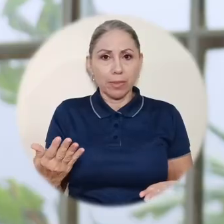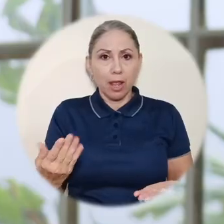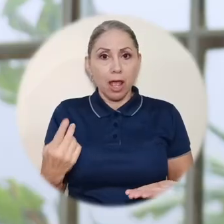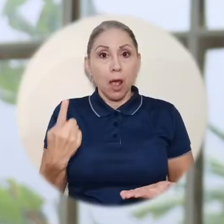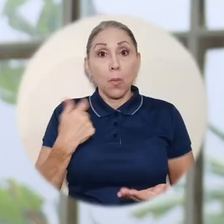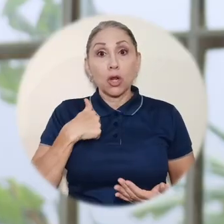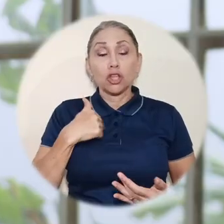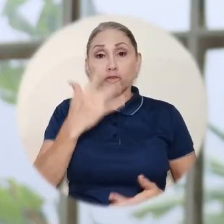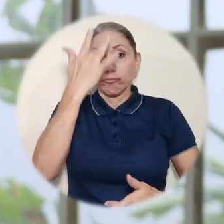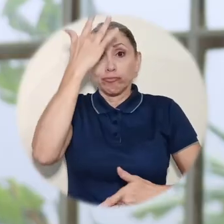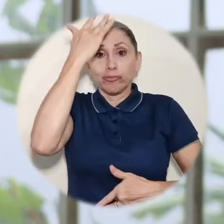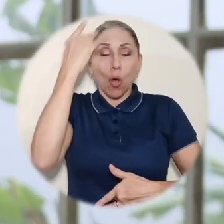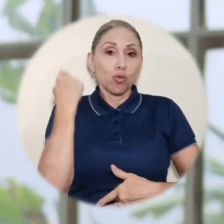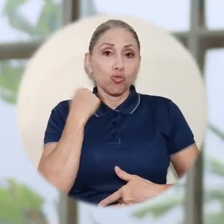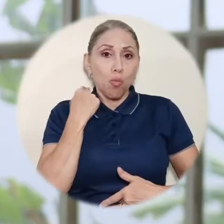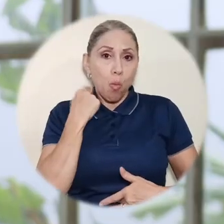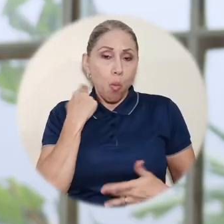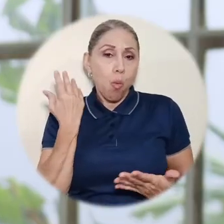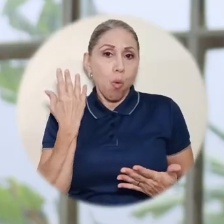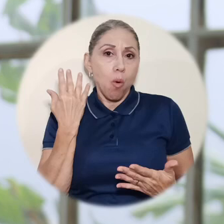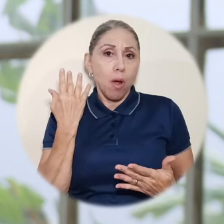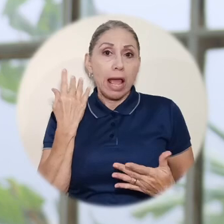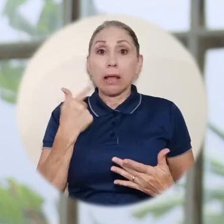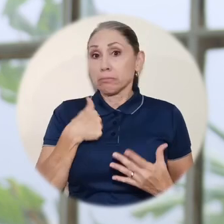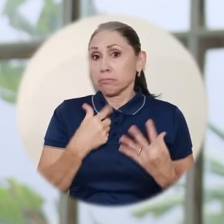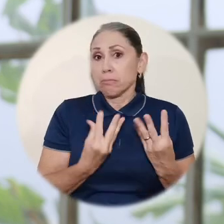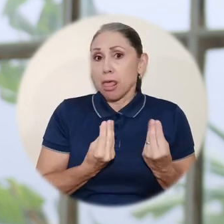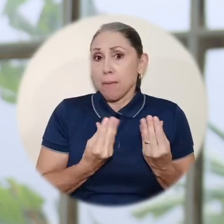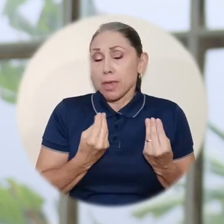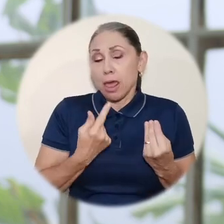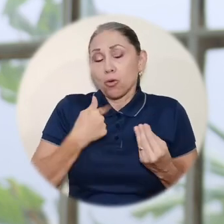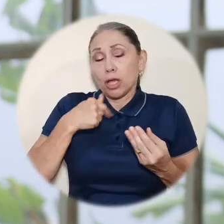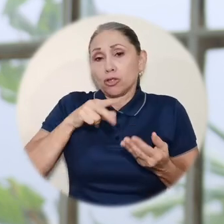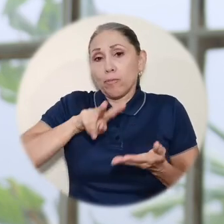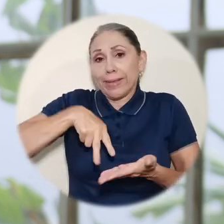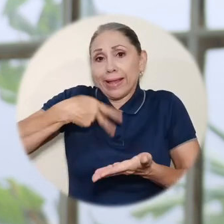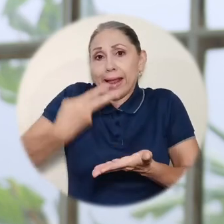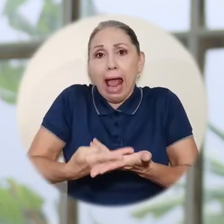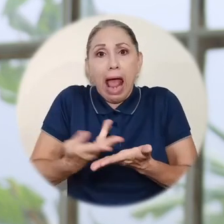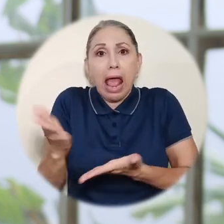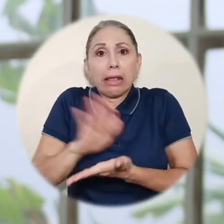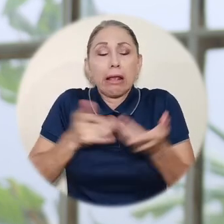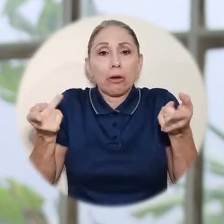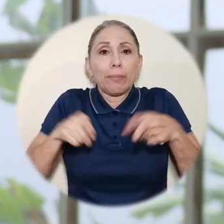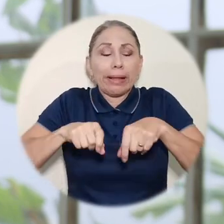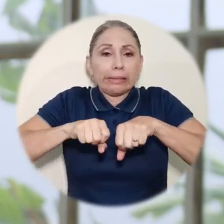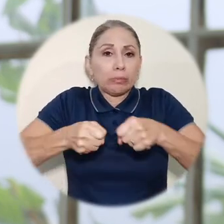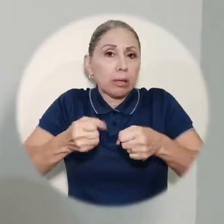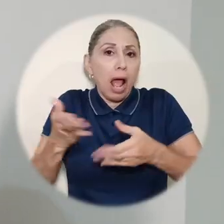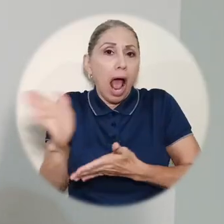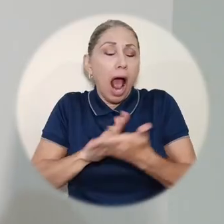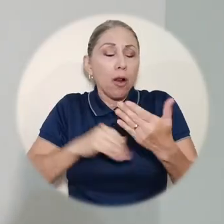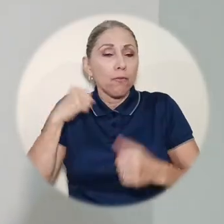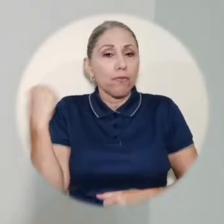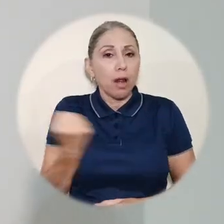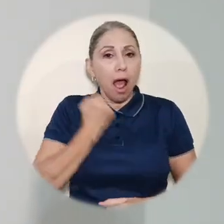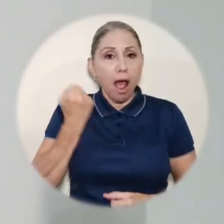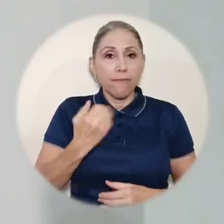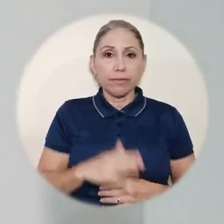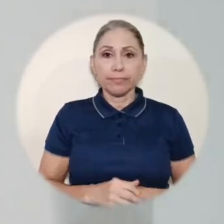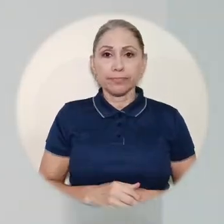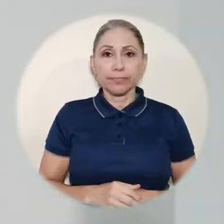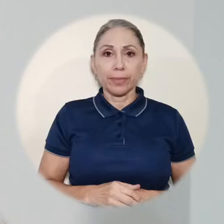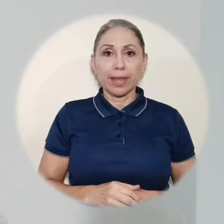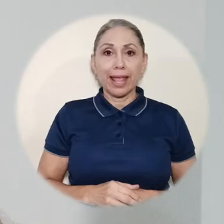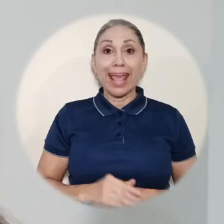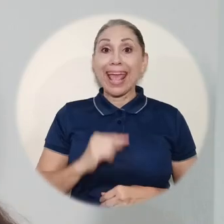padezco osteoporosis, entonces me da miedo caerme y que me vaya a tener una lesión grave. El